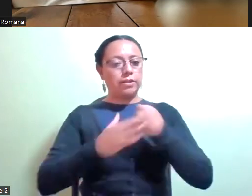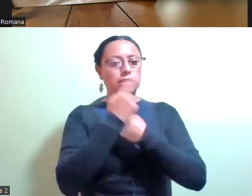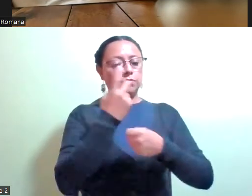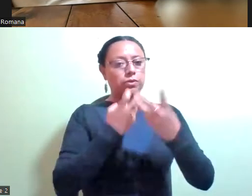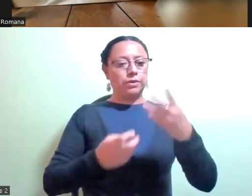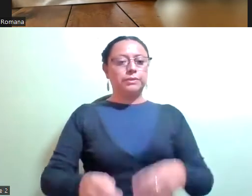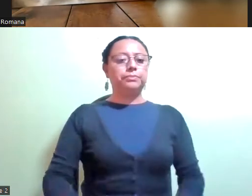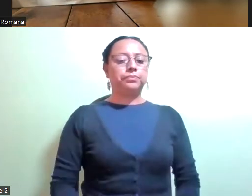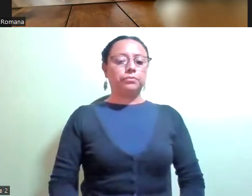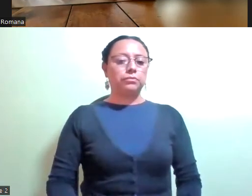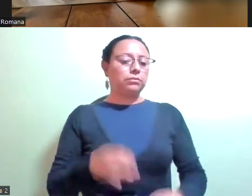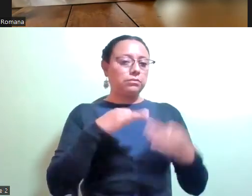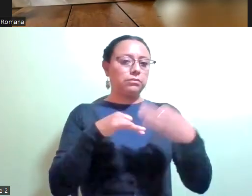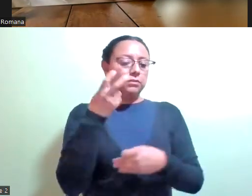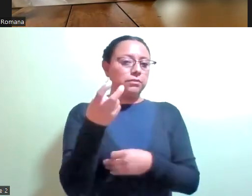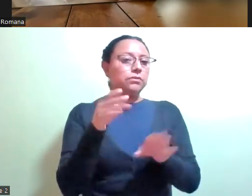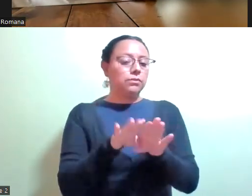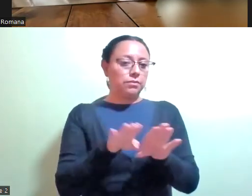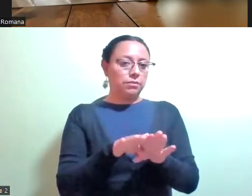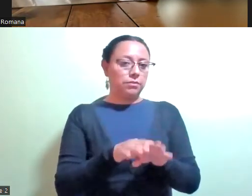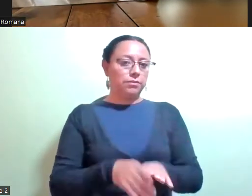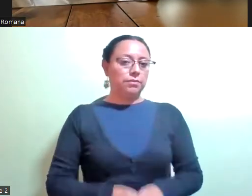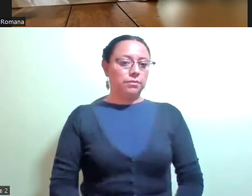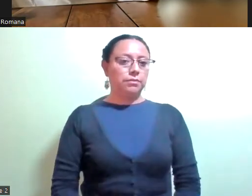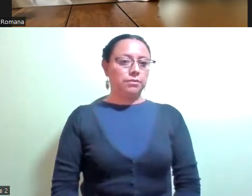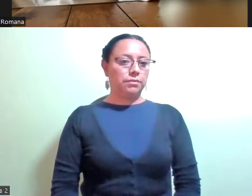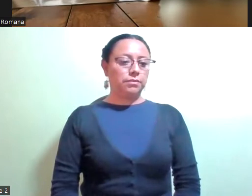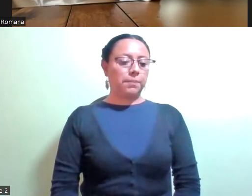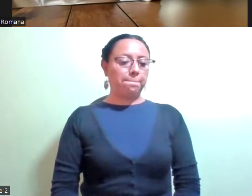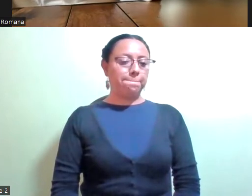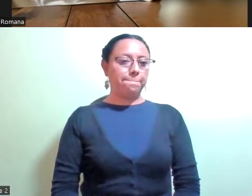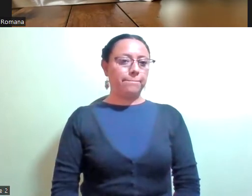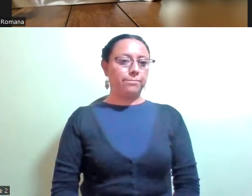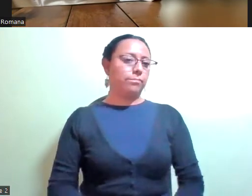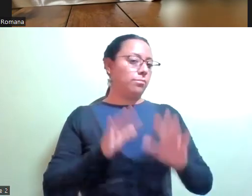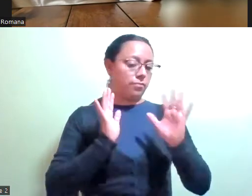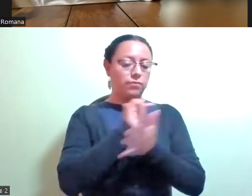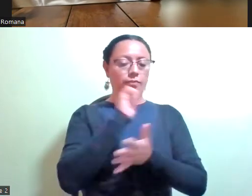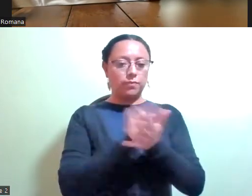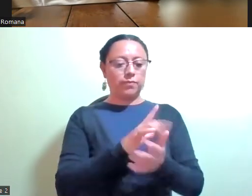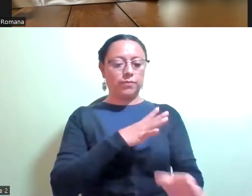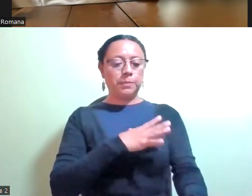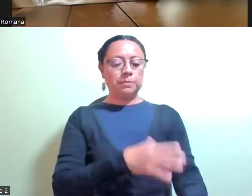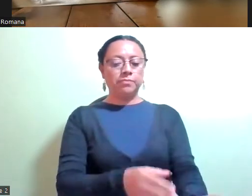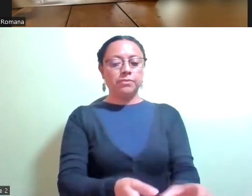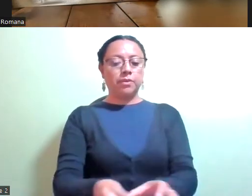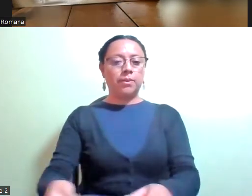crítica, la razón, pues ya están debidamente legislados. Entonces, no es algo en